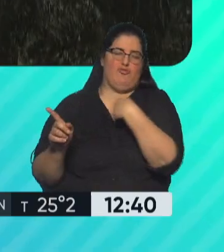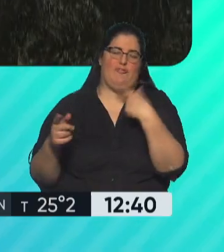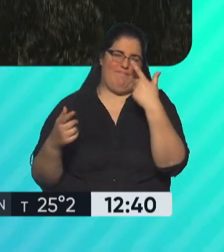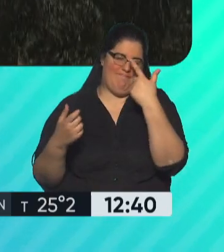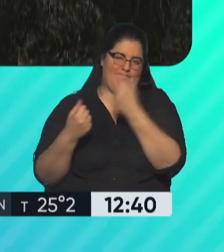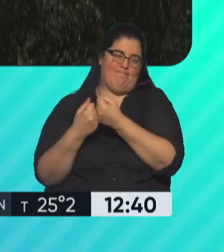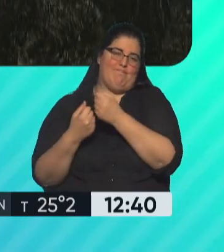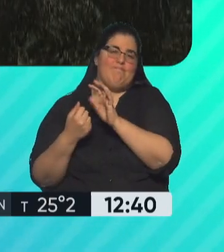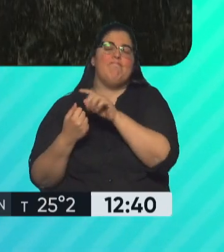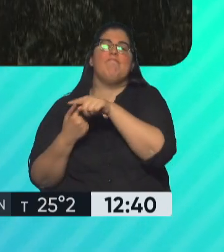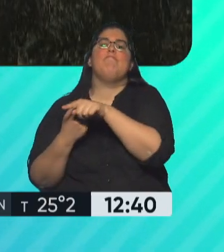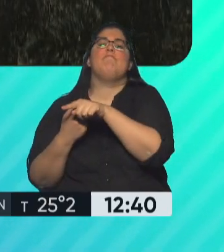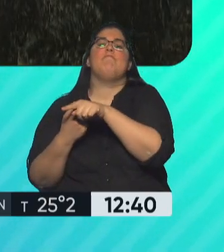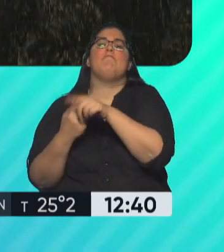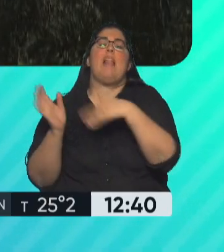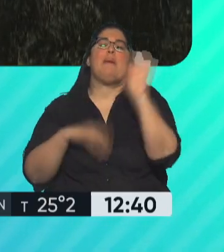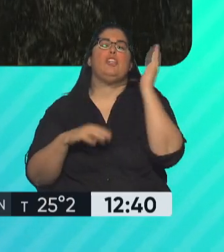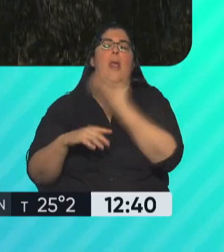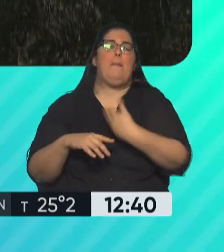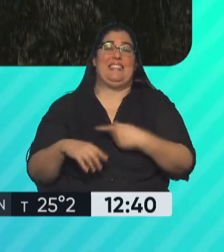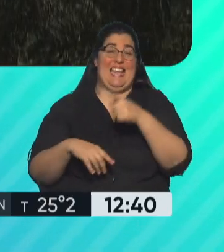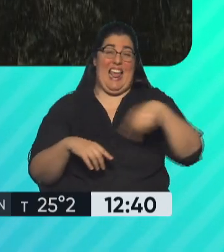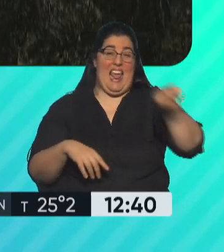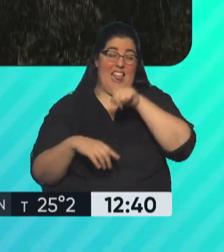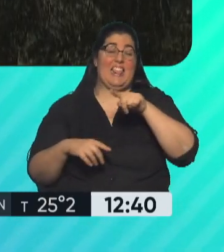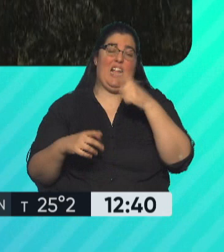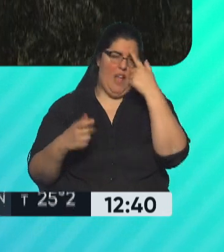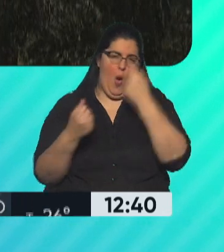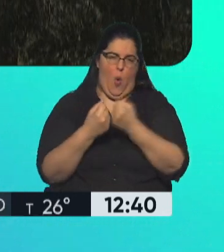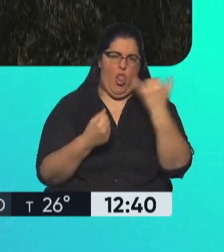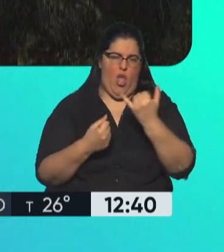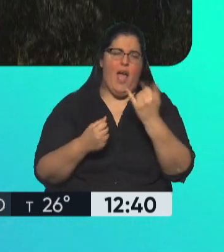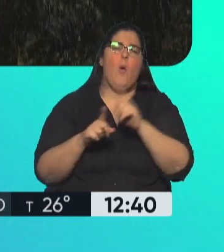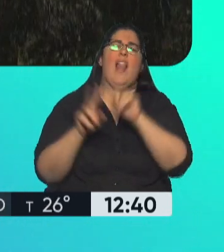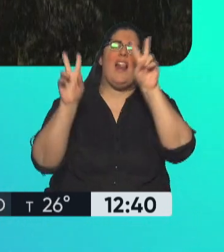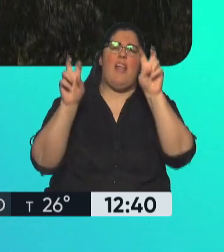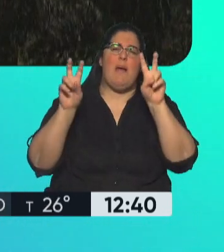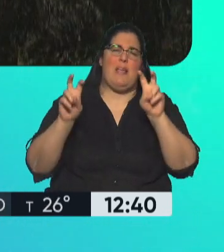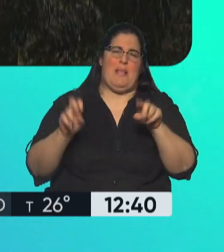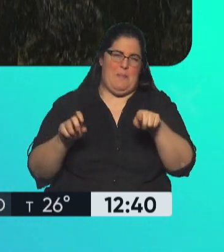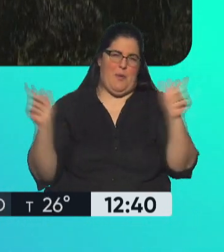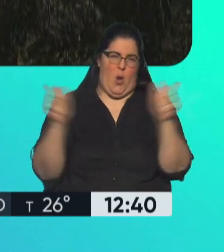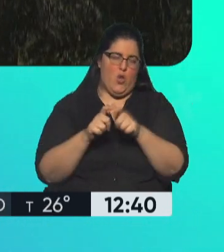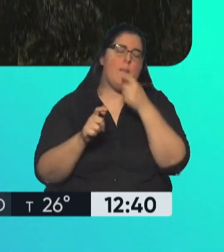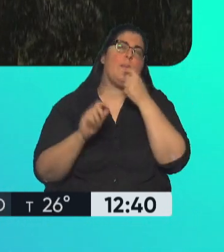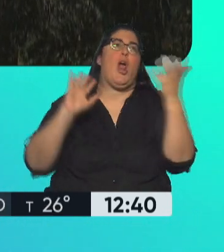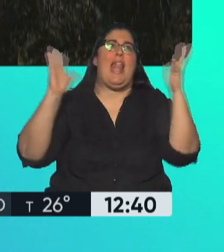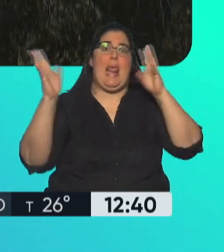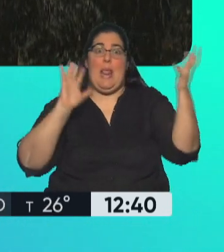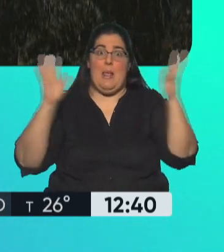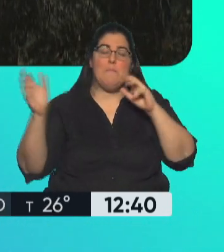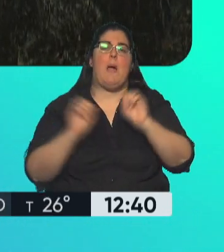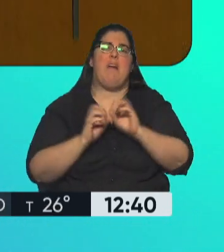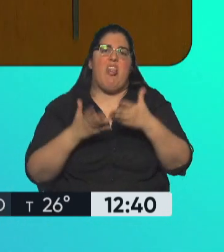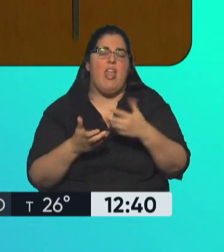gran parte de los mandatarios en cuanto a los ejes temáticos de este tipo de reuniones, como ser el cambio climático, como ser la